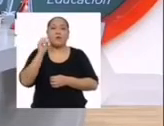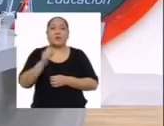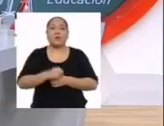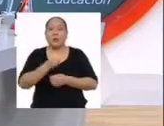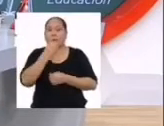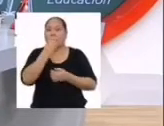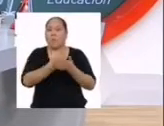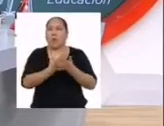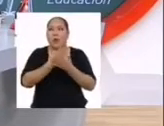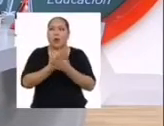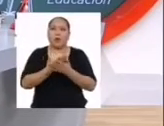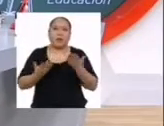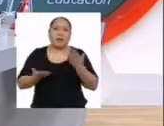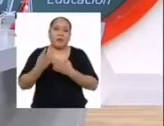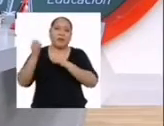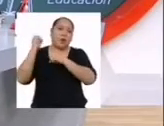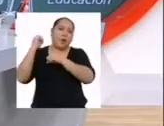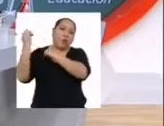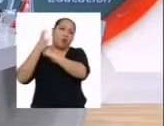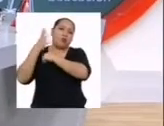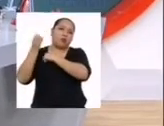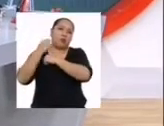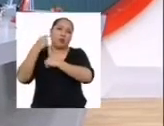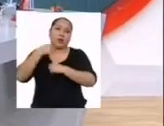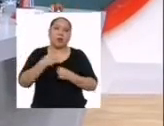de paso me asesora a mí también.